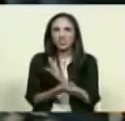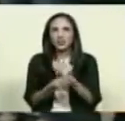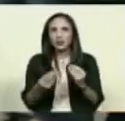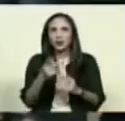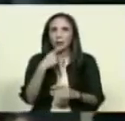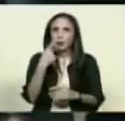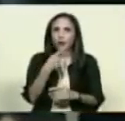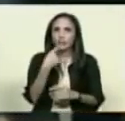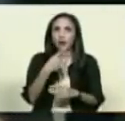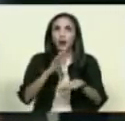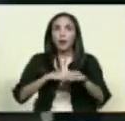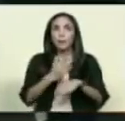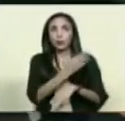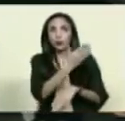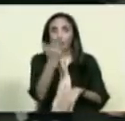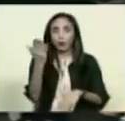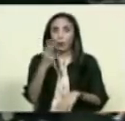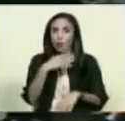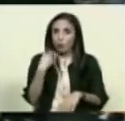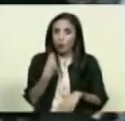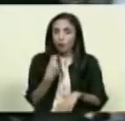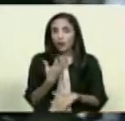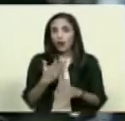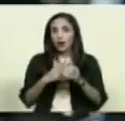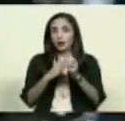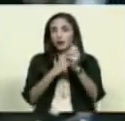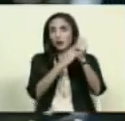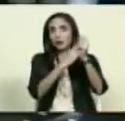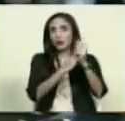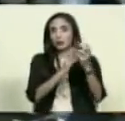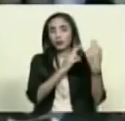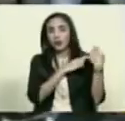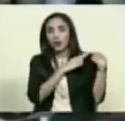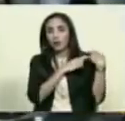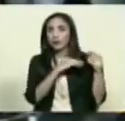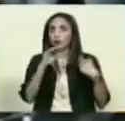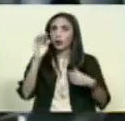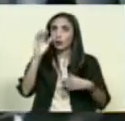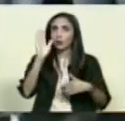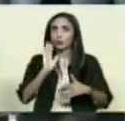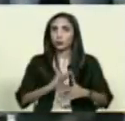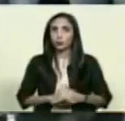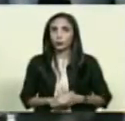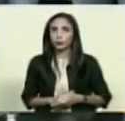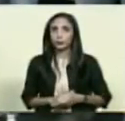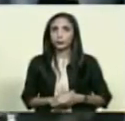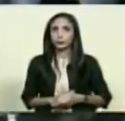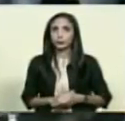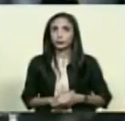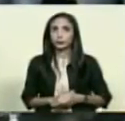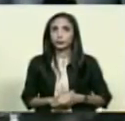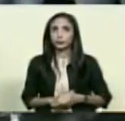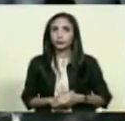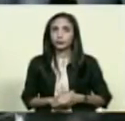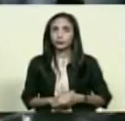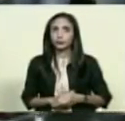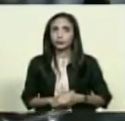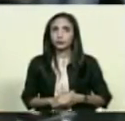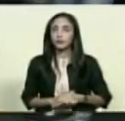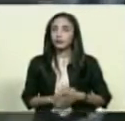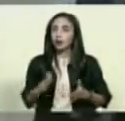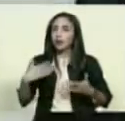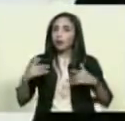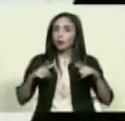llegando aquí van a ser la vanguardia de este Banco del Tesoro, que es un banco nacido en revolución. Nosotros hacemos